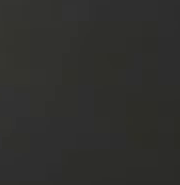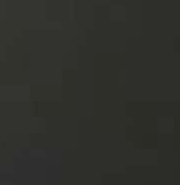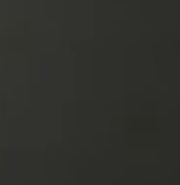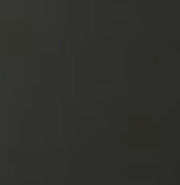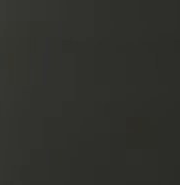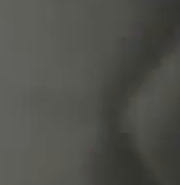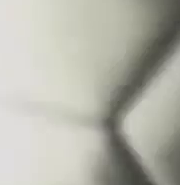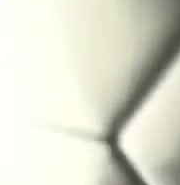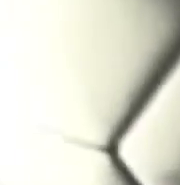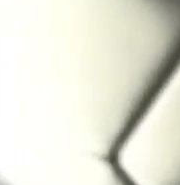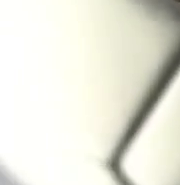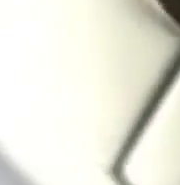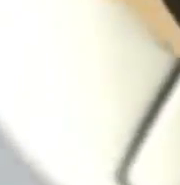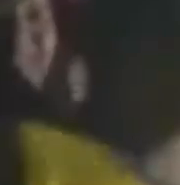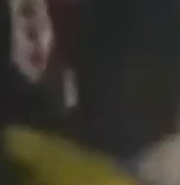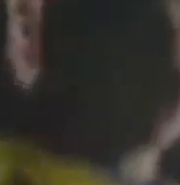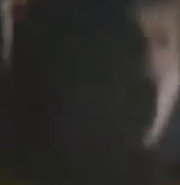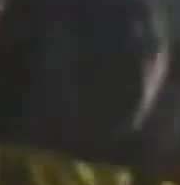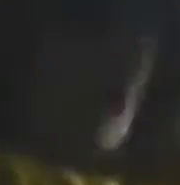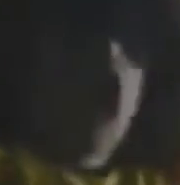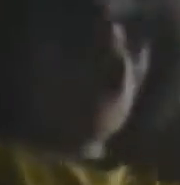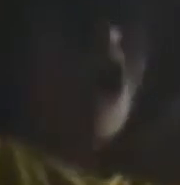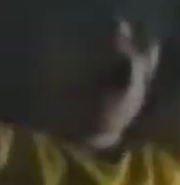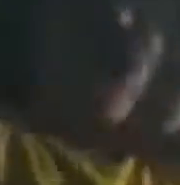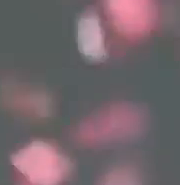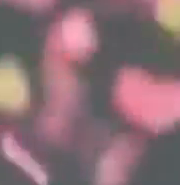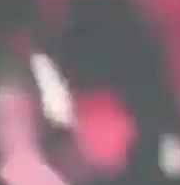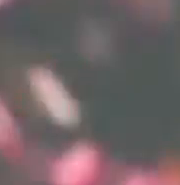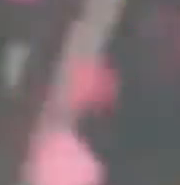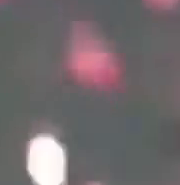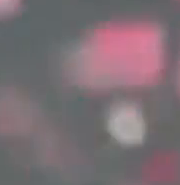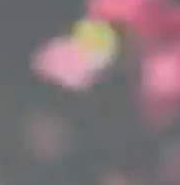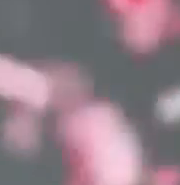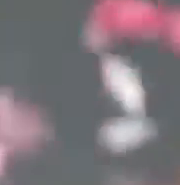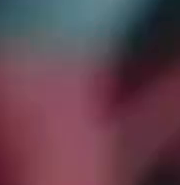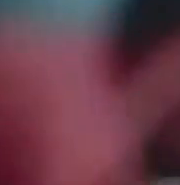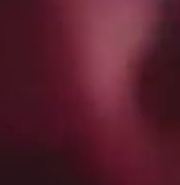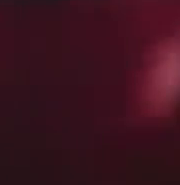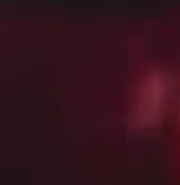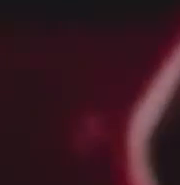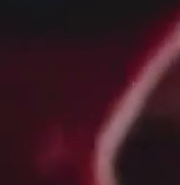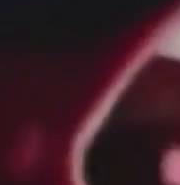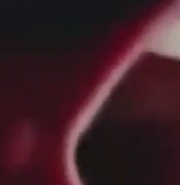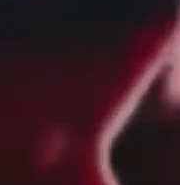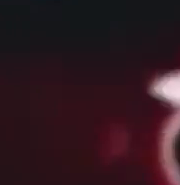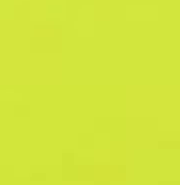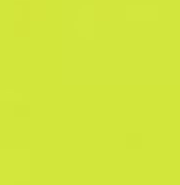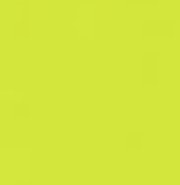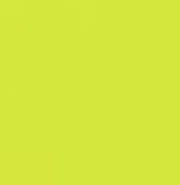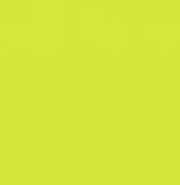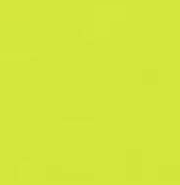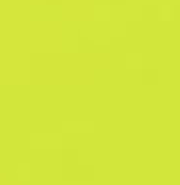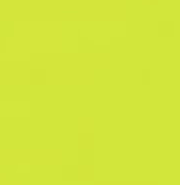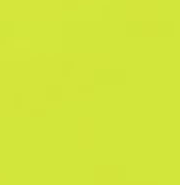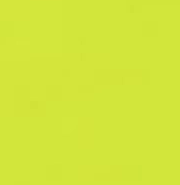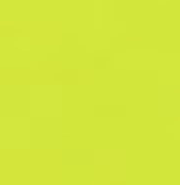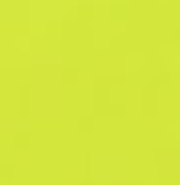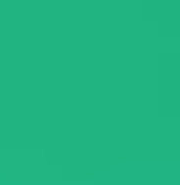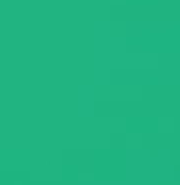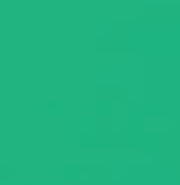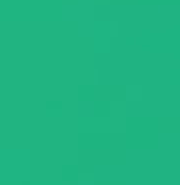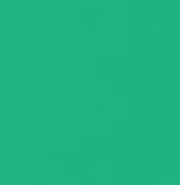FIFA Colombia 2016. Vívela del 10 de septiembre al 1 de octubre. El futsal es nuestro. Argos, luz